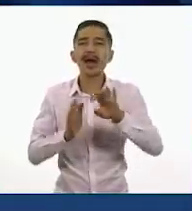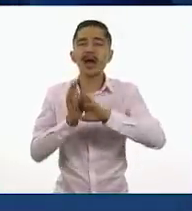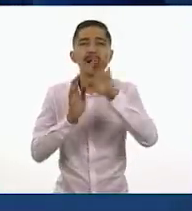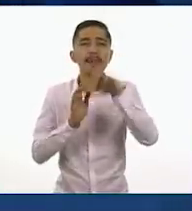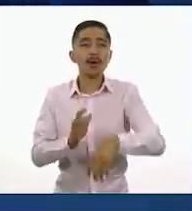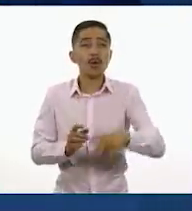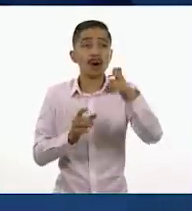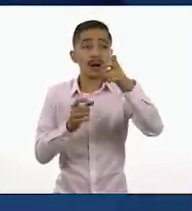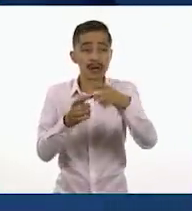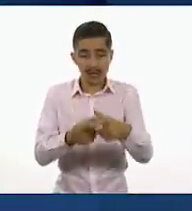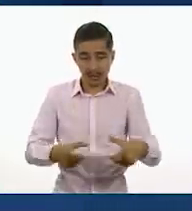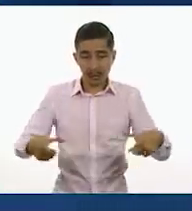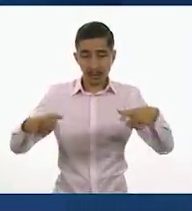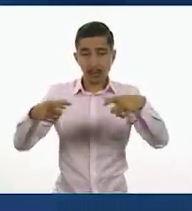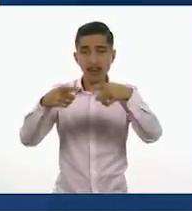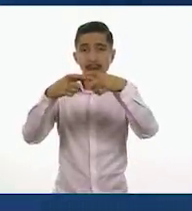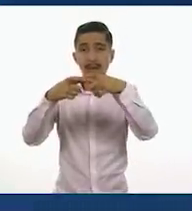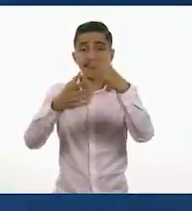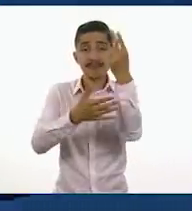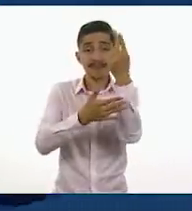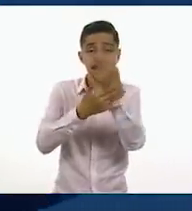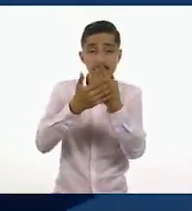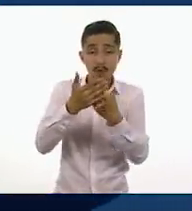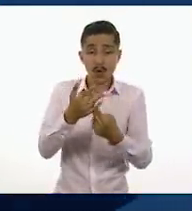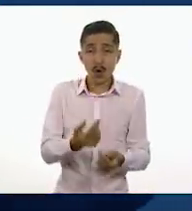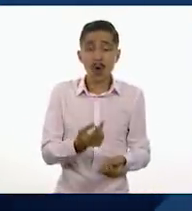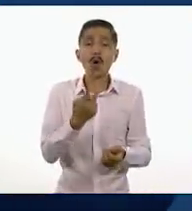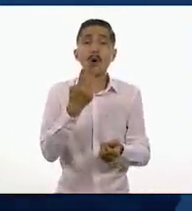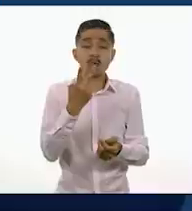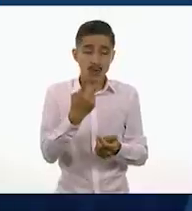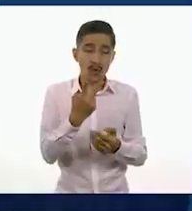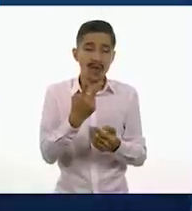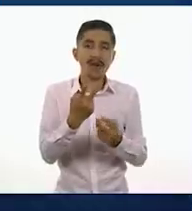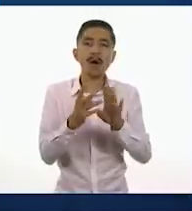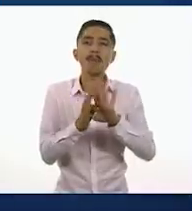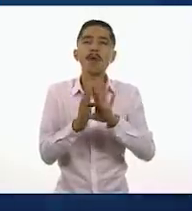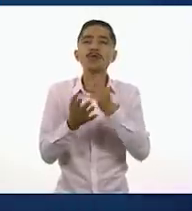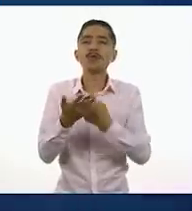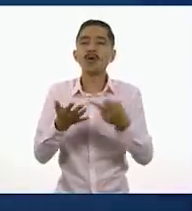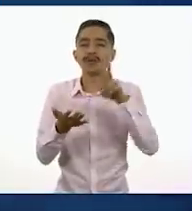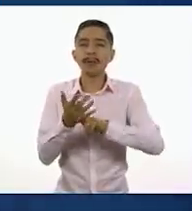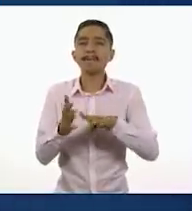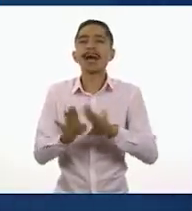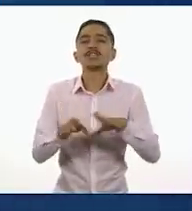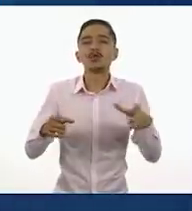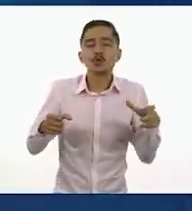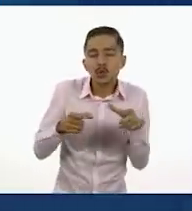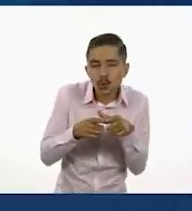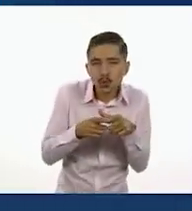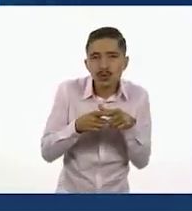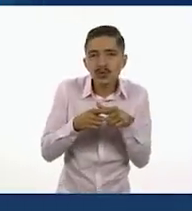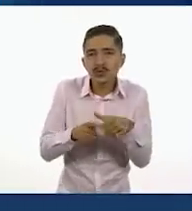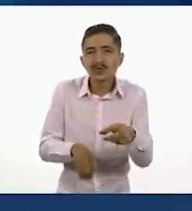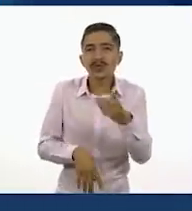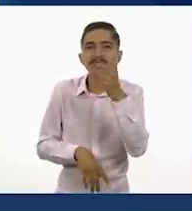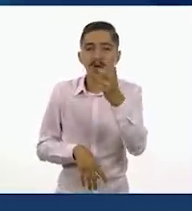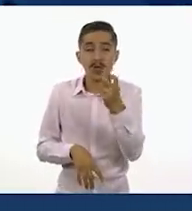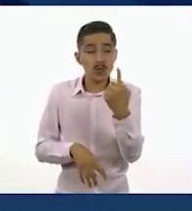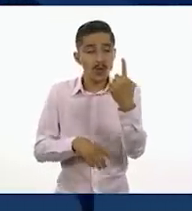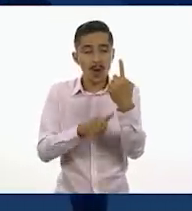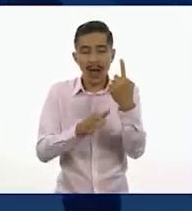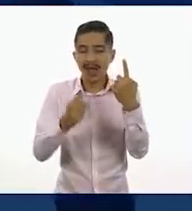el dibujo es 2 veces más chico que el objeto que se va a fabricar. Por eso la escala es